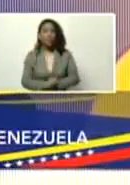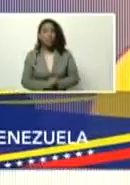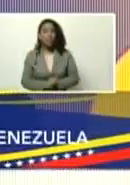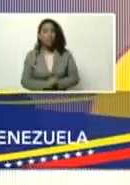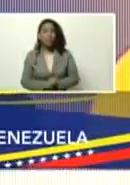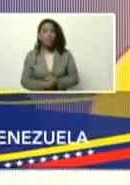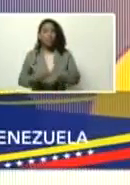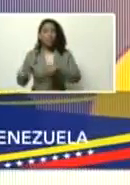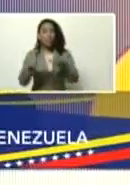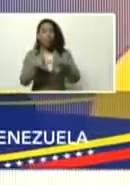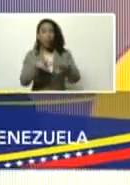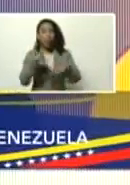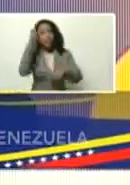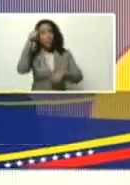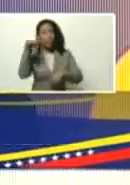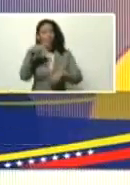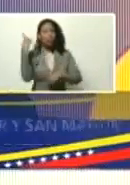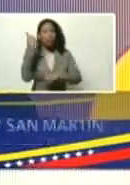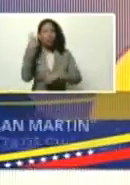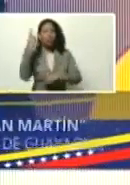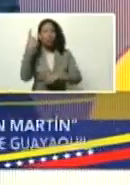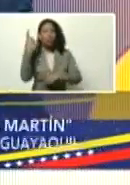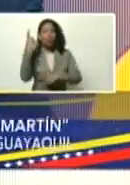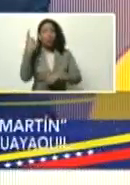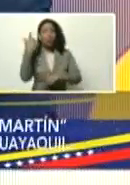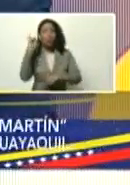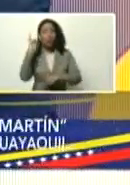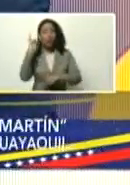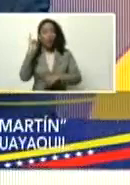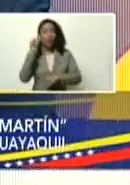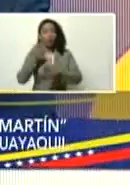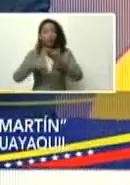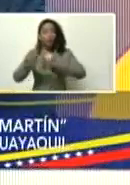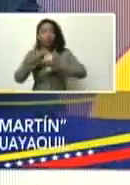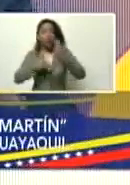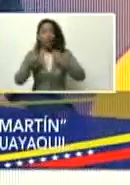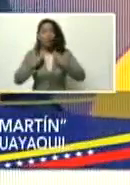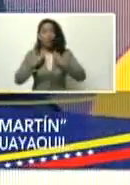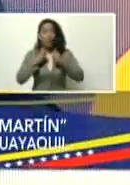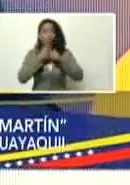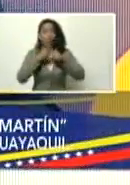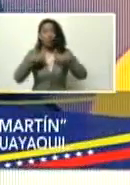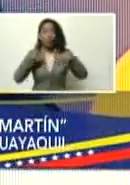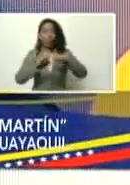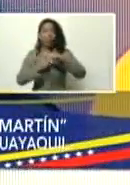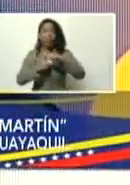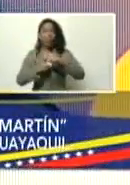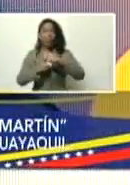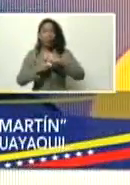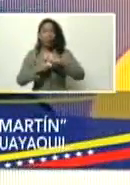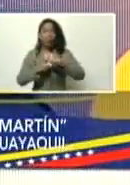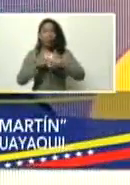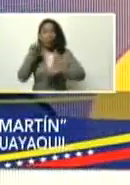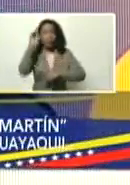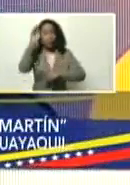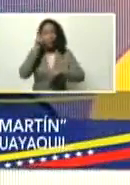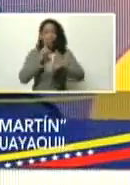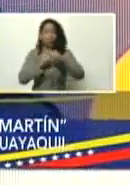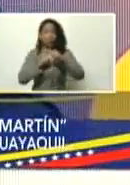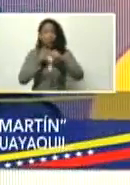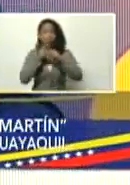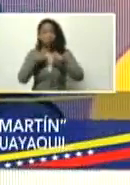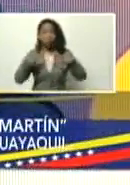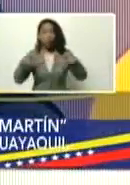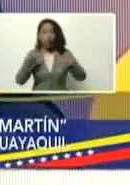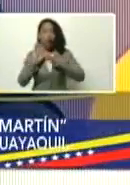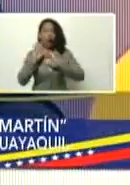que nuestra región, que nuestros pueblos solamente van a prosperar con una integración, ¿no? Van a prosperar si se apoyan